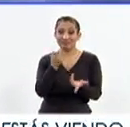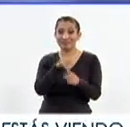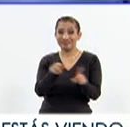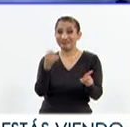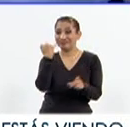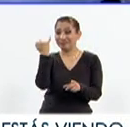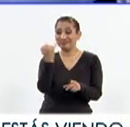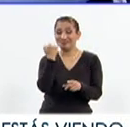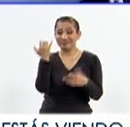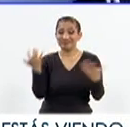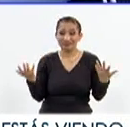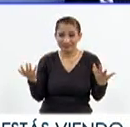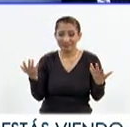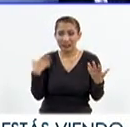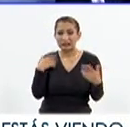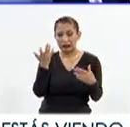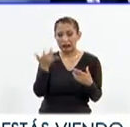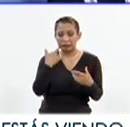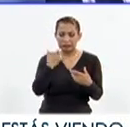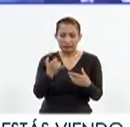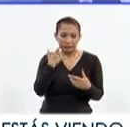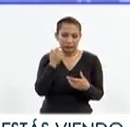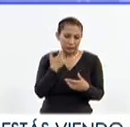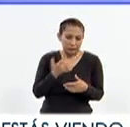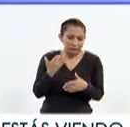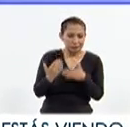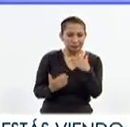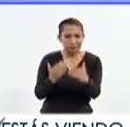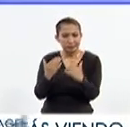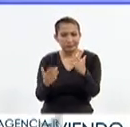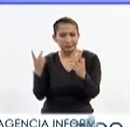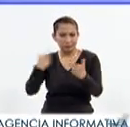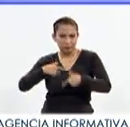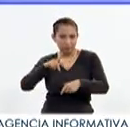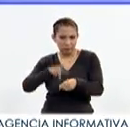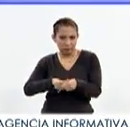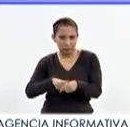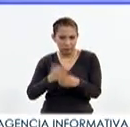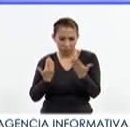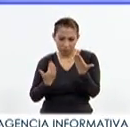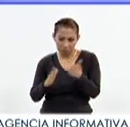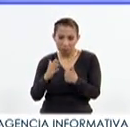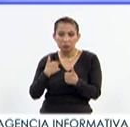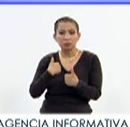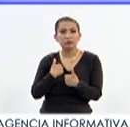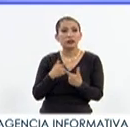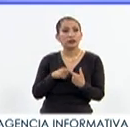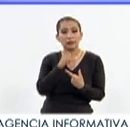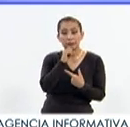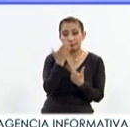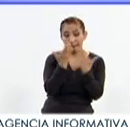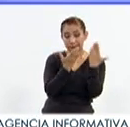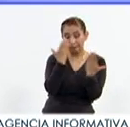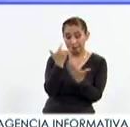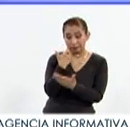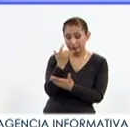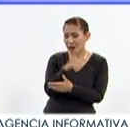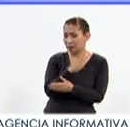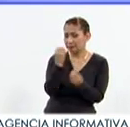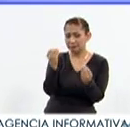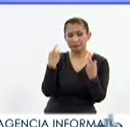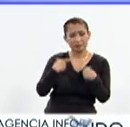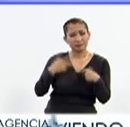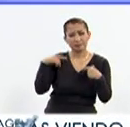Entonces, sí superarme en cuestiones, en aspectos personales, y también académicos. Hay